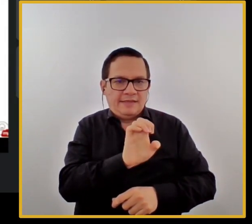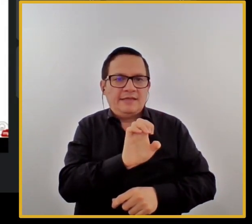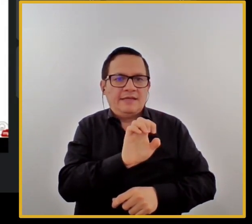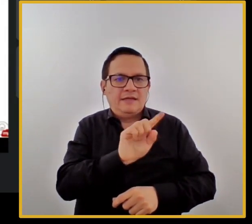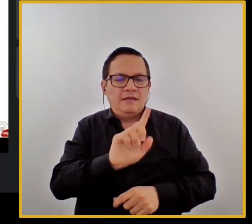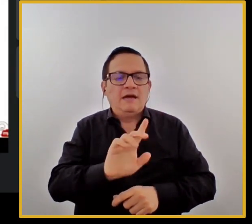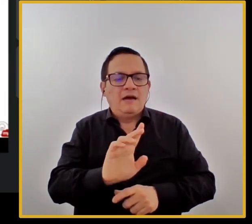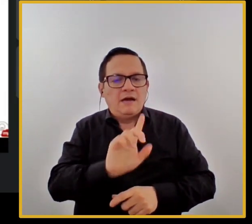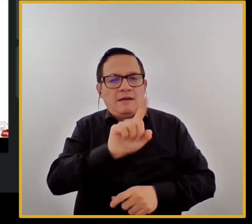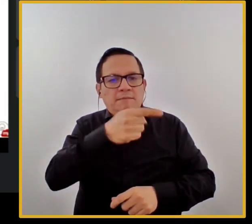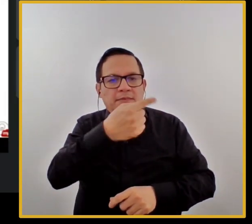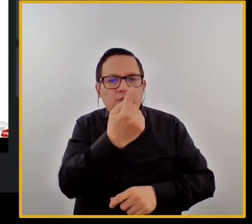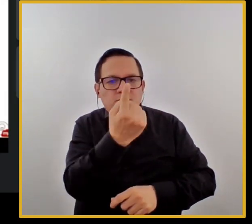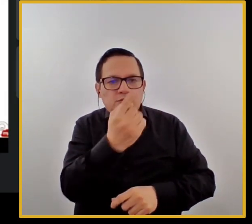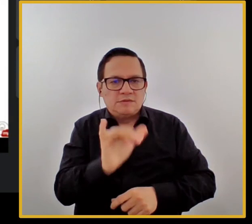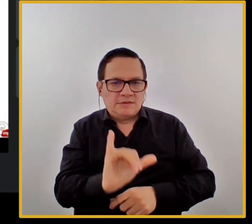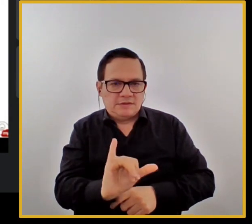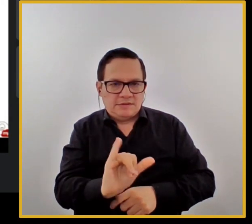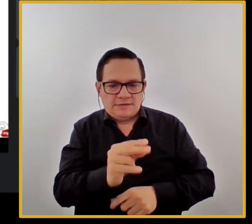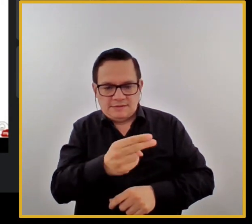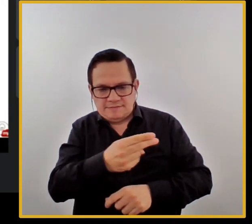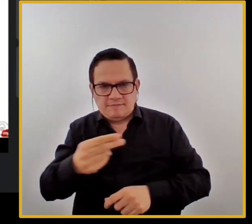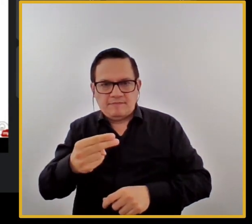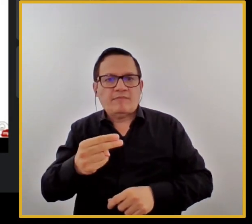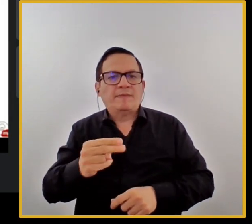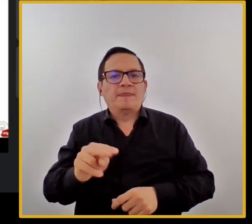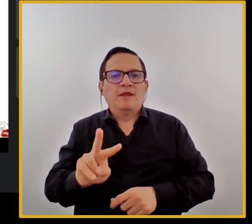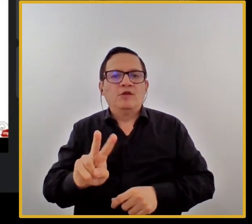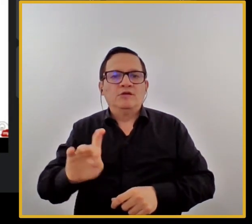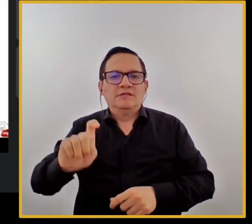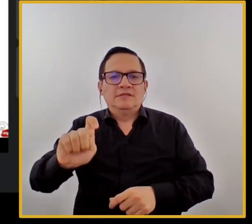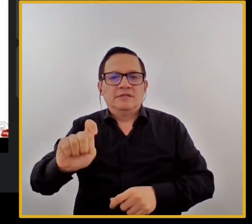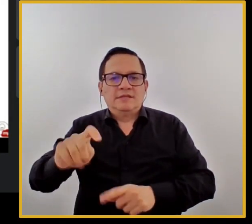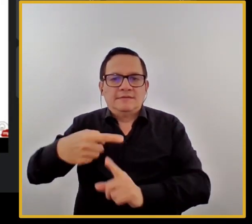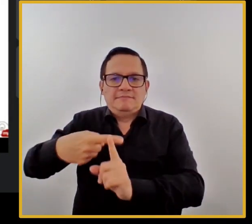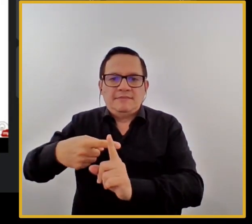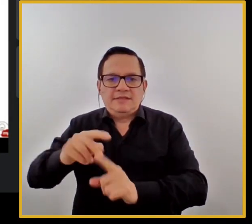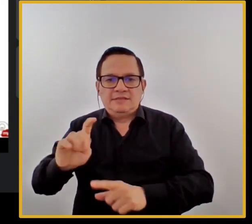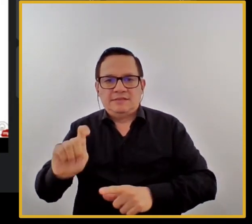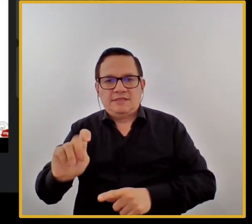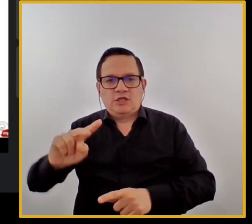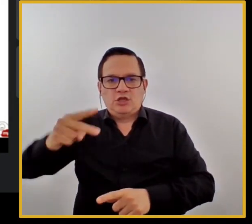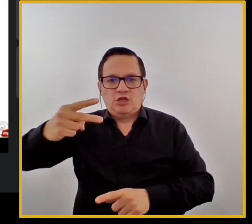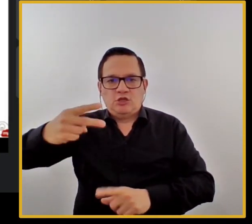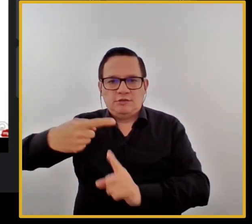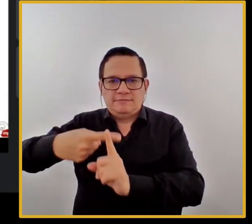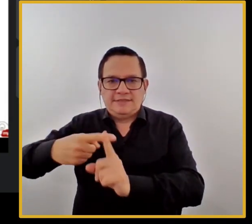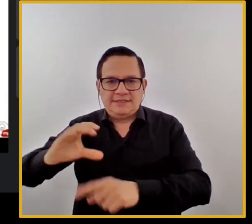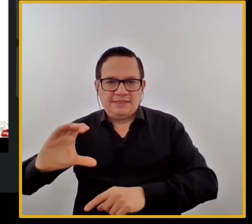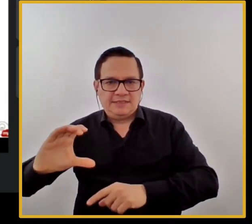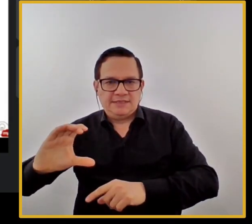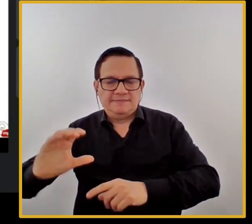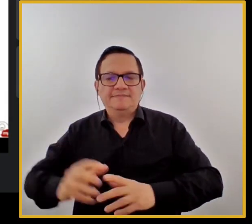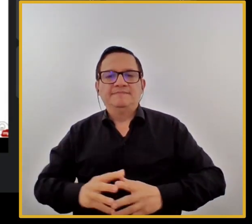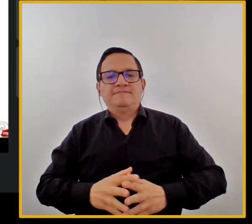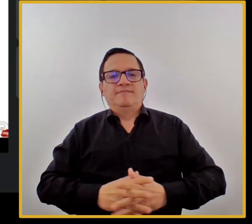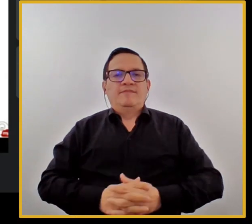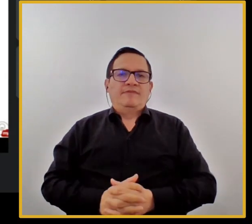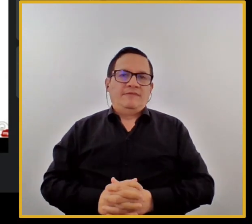más x cuadrado, 2x cuadrado más c.